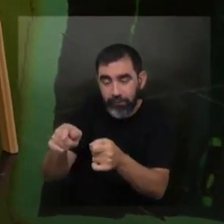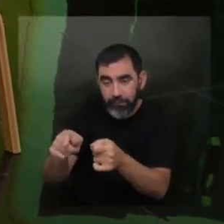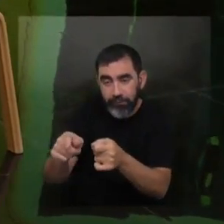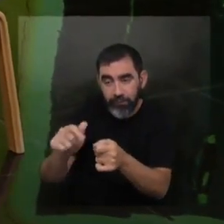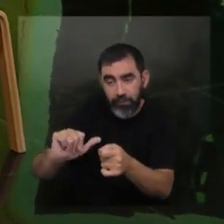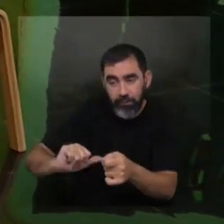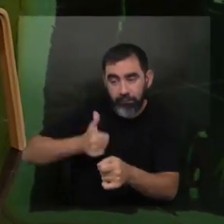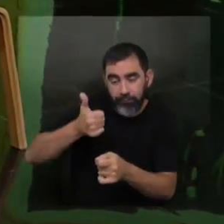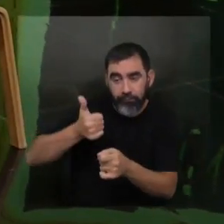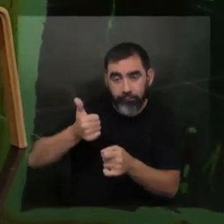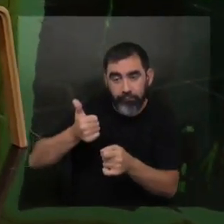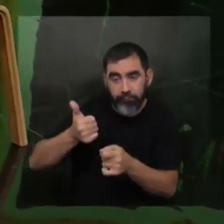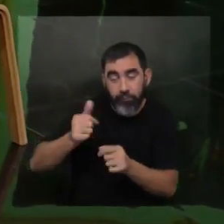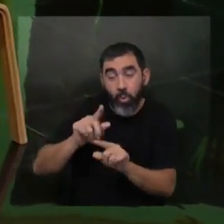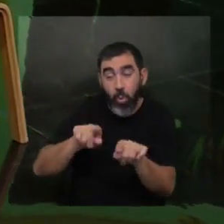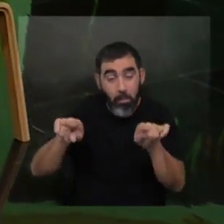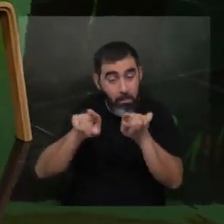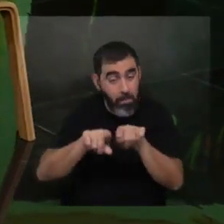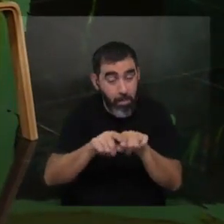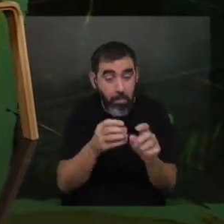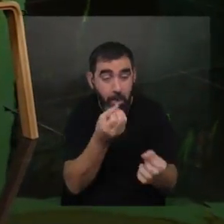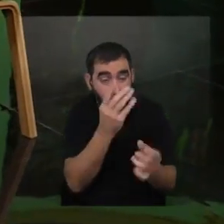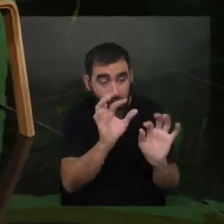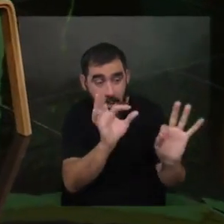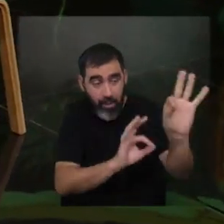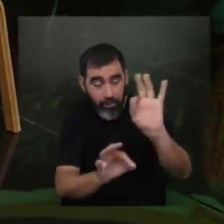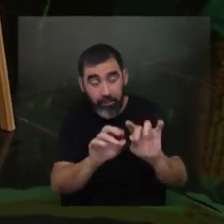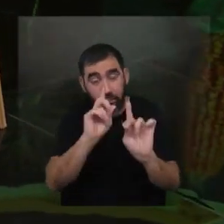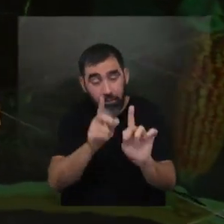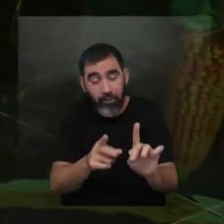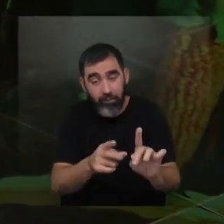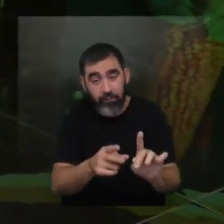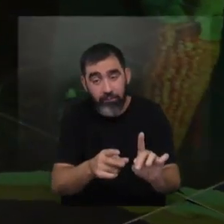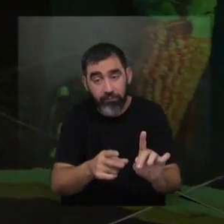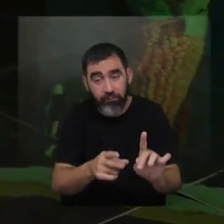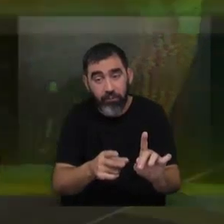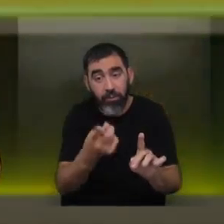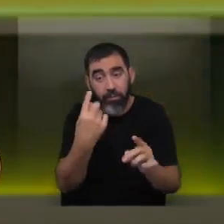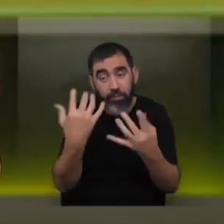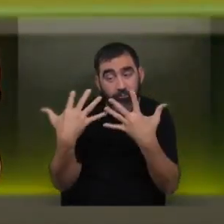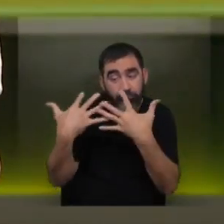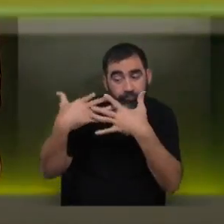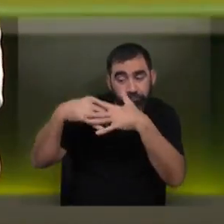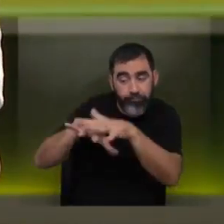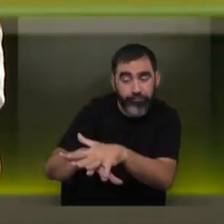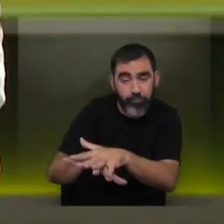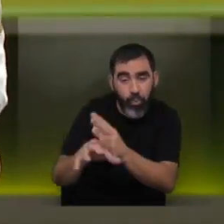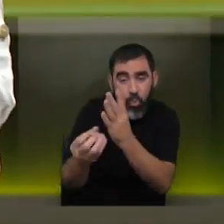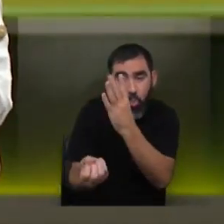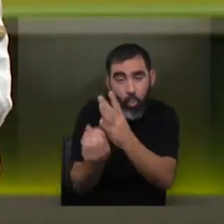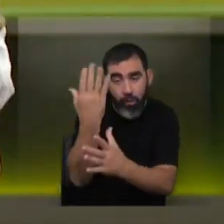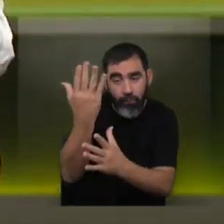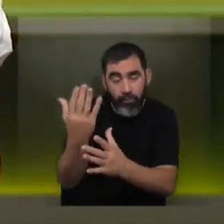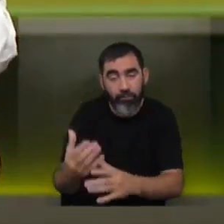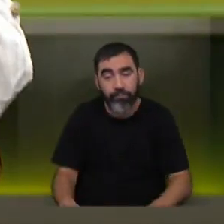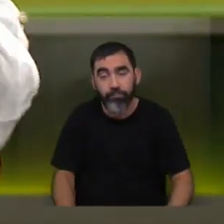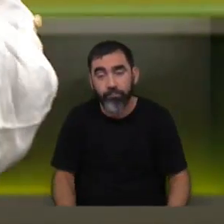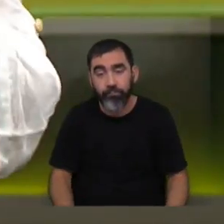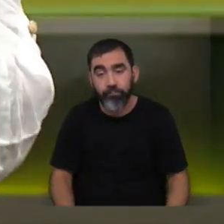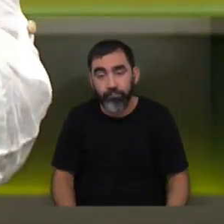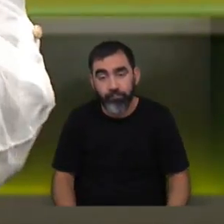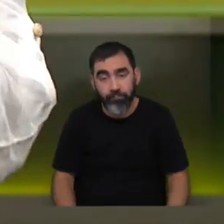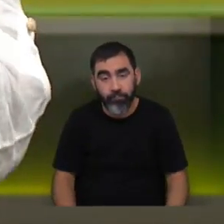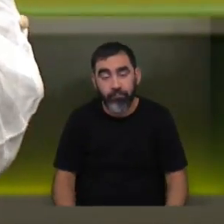claro, o de la misma especie, pero generamos una combinación nueva. ¿Por qué? Porque nos